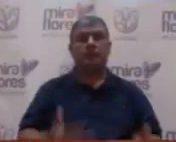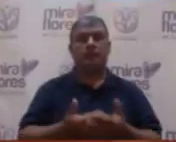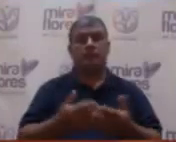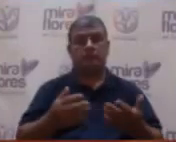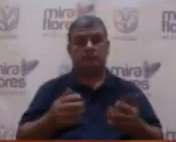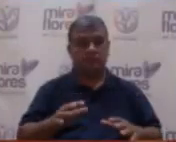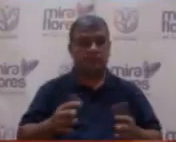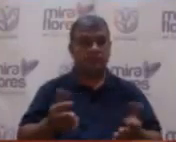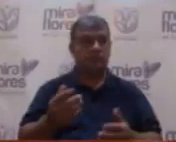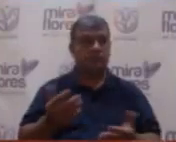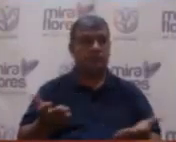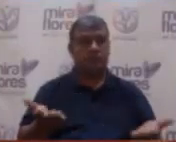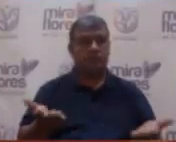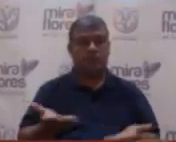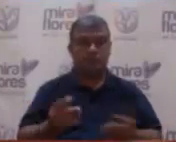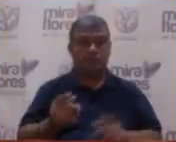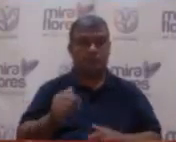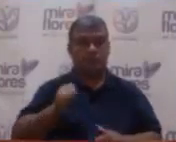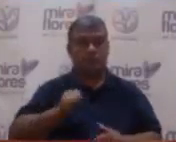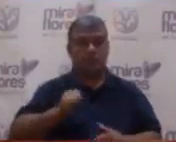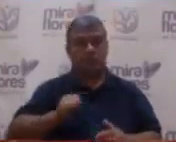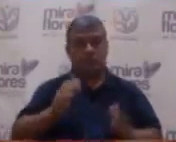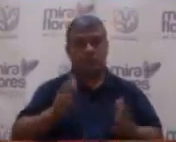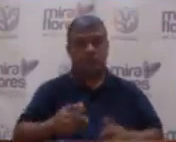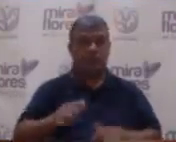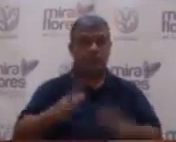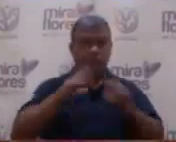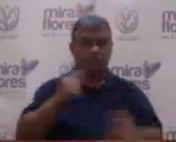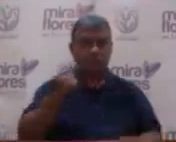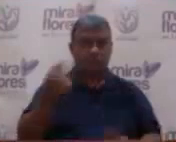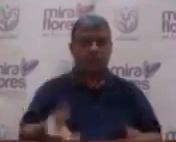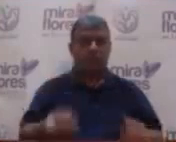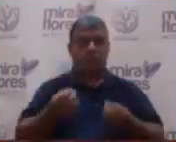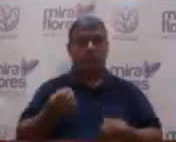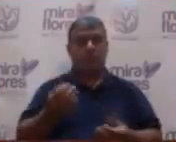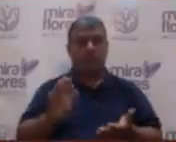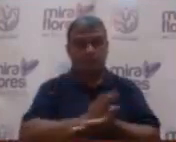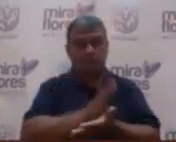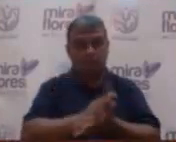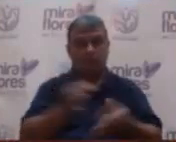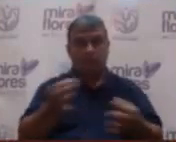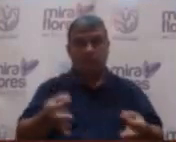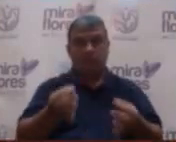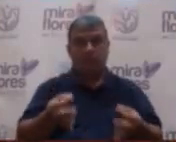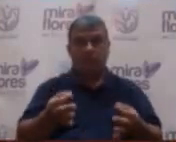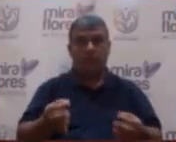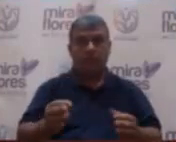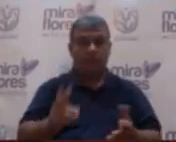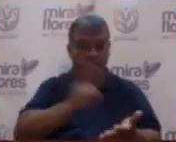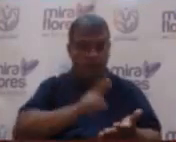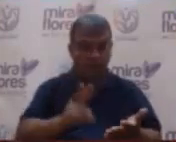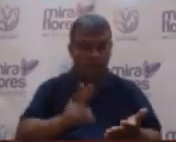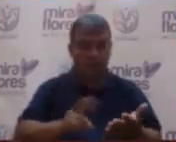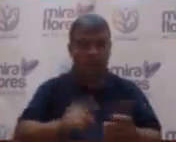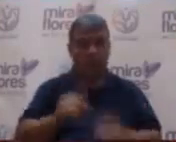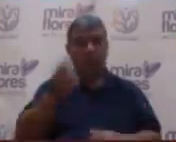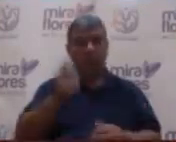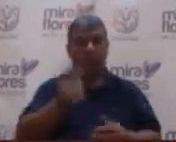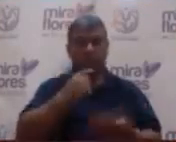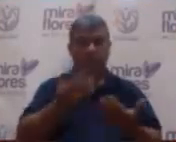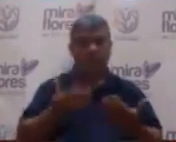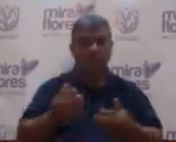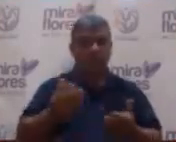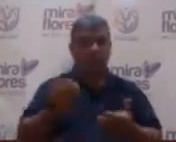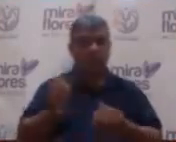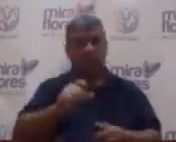Estación despacho. Señor alcalde, la Secretaría General ha recibido dos comunicaciones, la misma que va a dar lectura. La primera de ellas